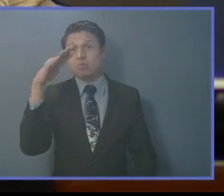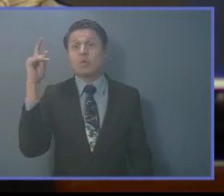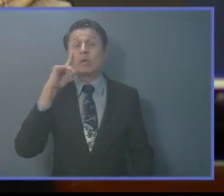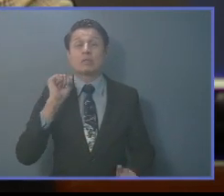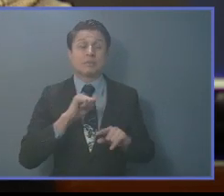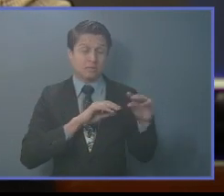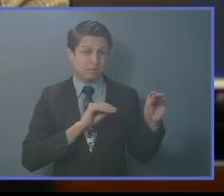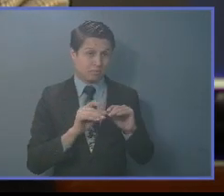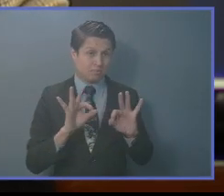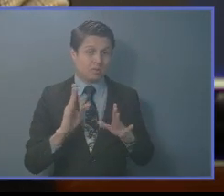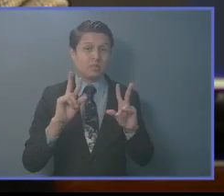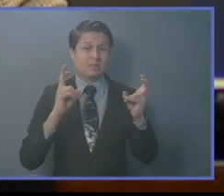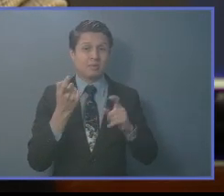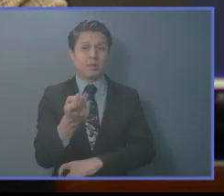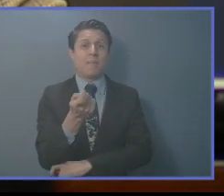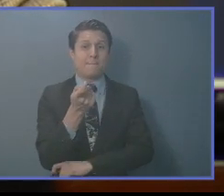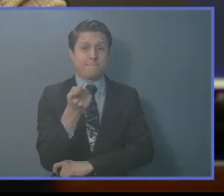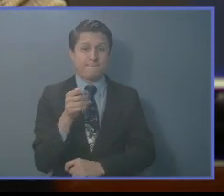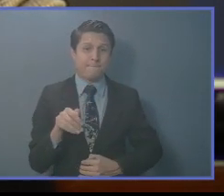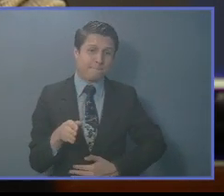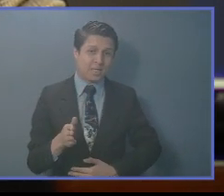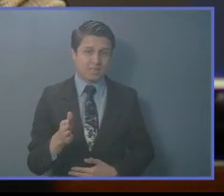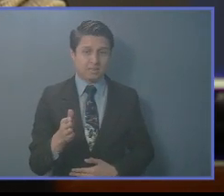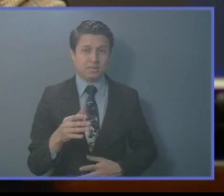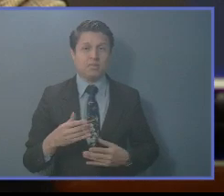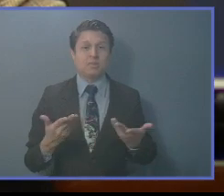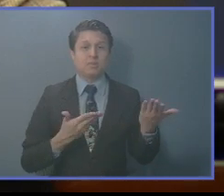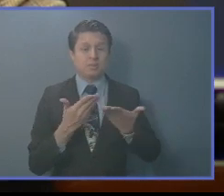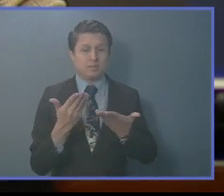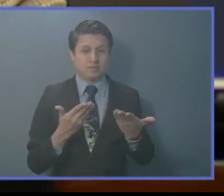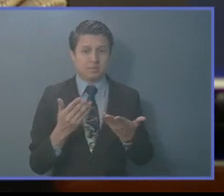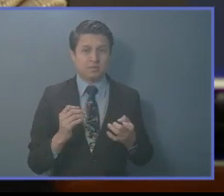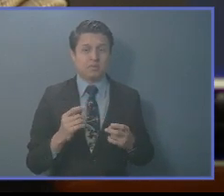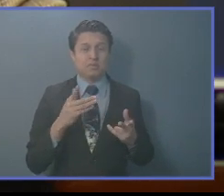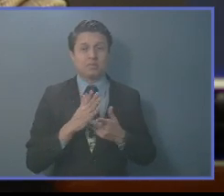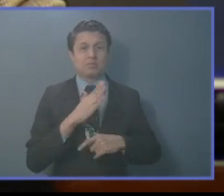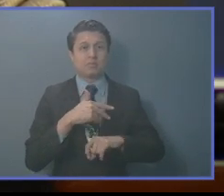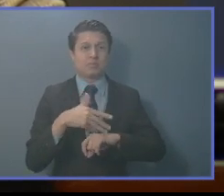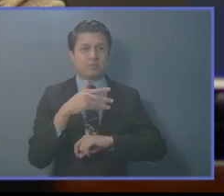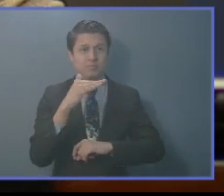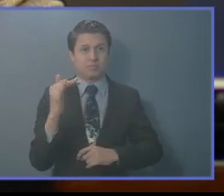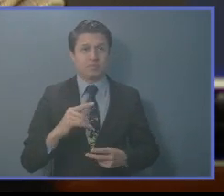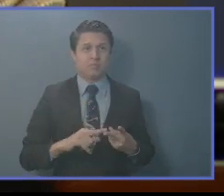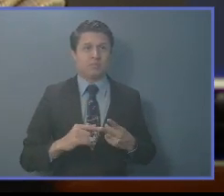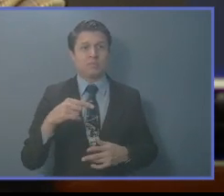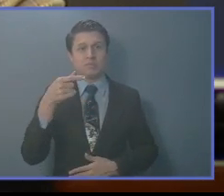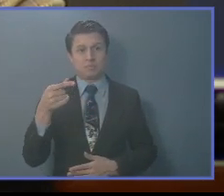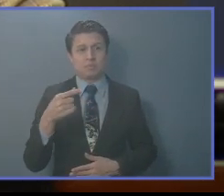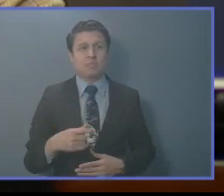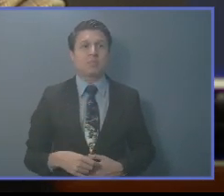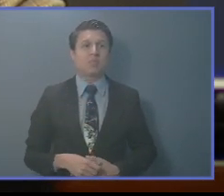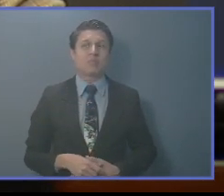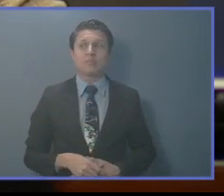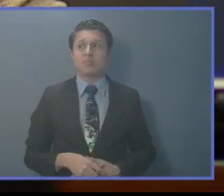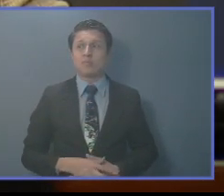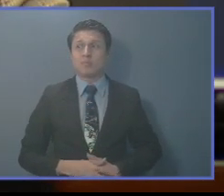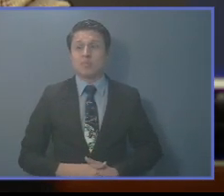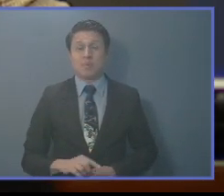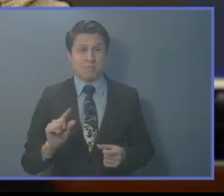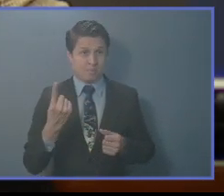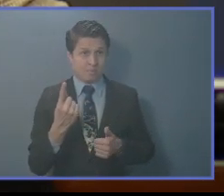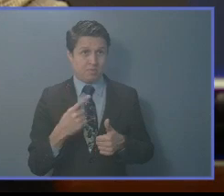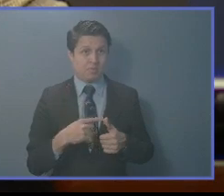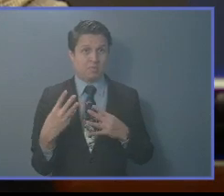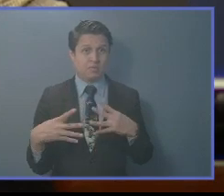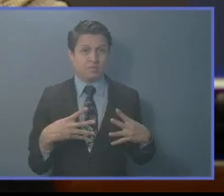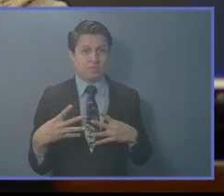para la pesca, para el transporte de carga y servicios postales de courier y logísticos. G. Se mantienen suspendidos 1. Las